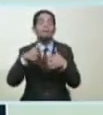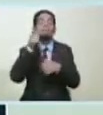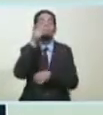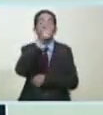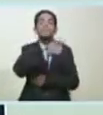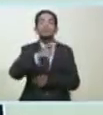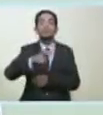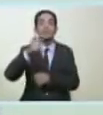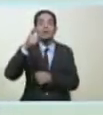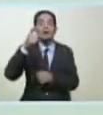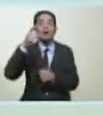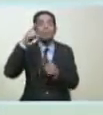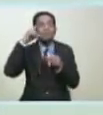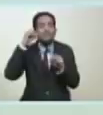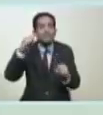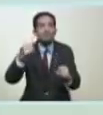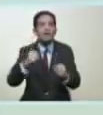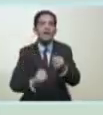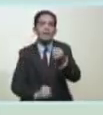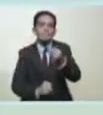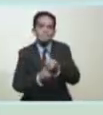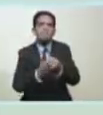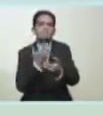profesionales, a las universidades.